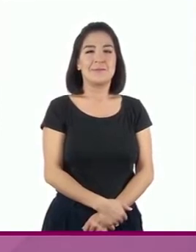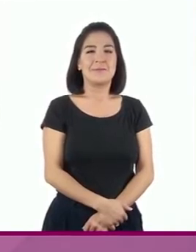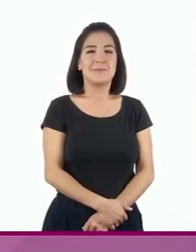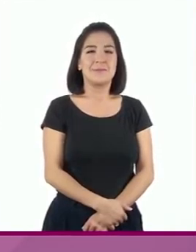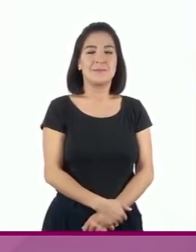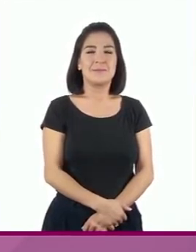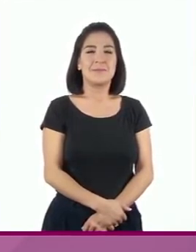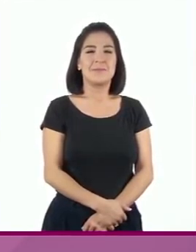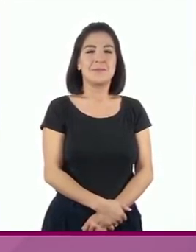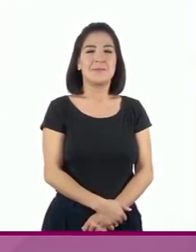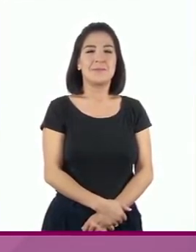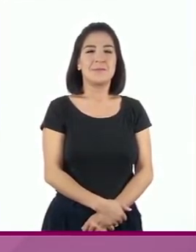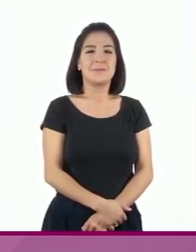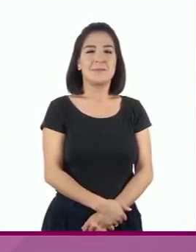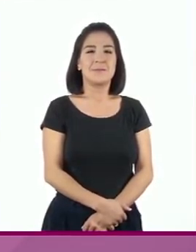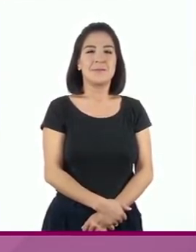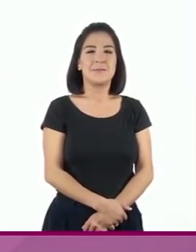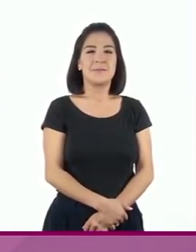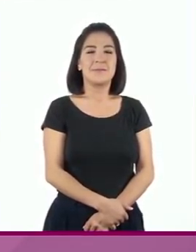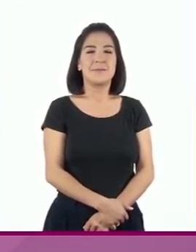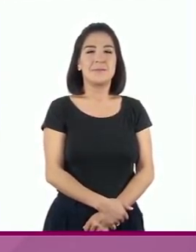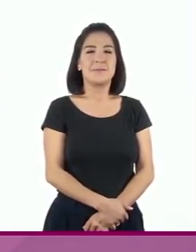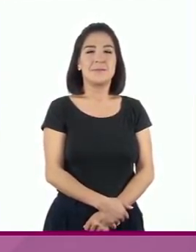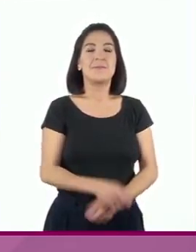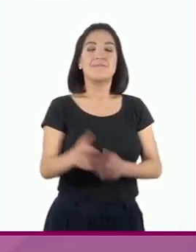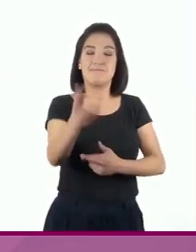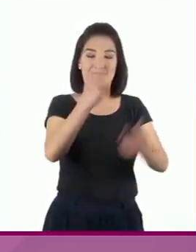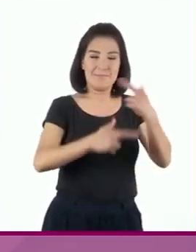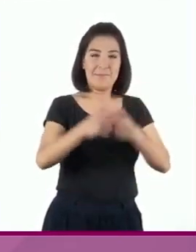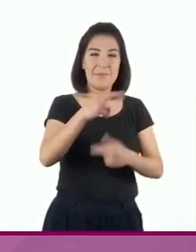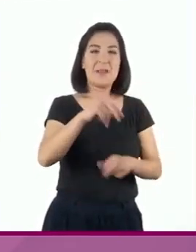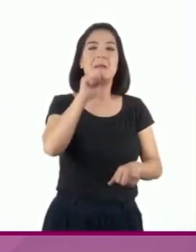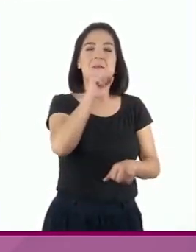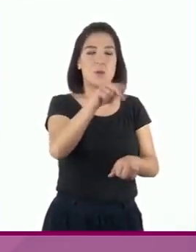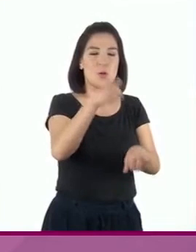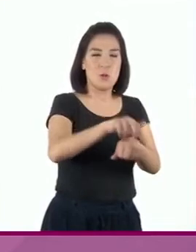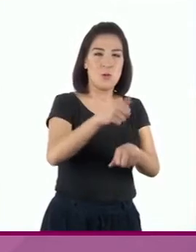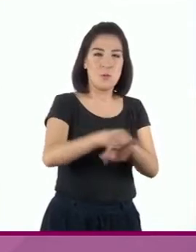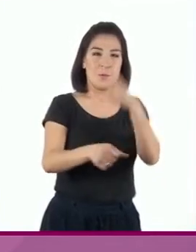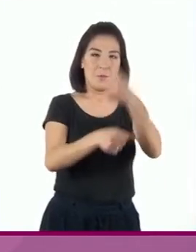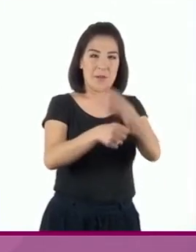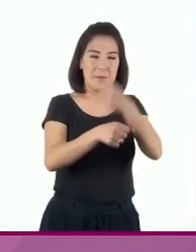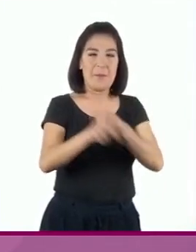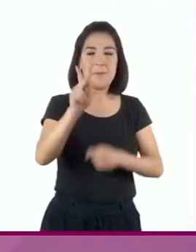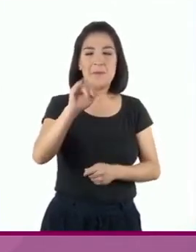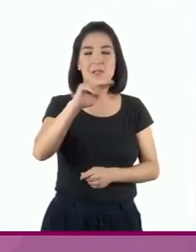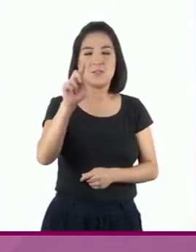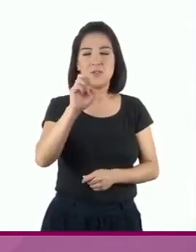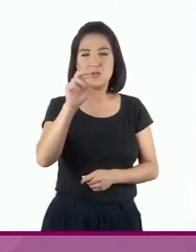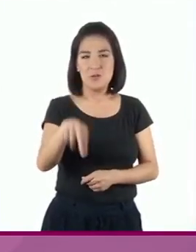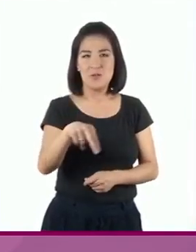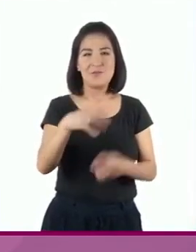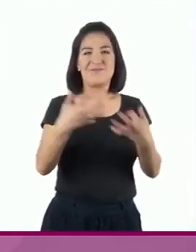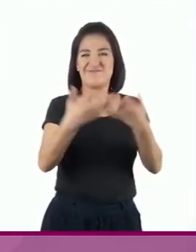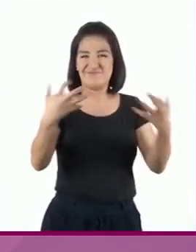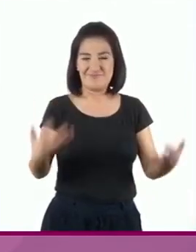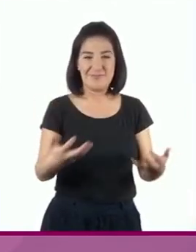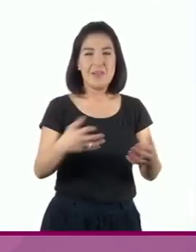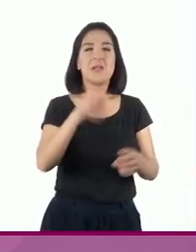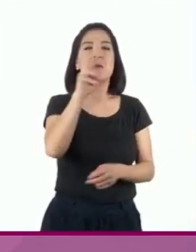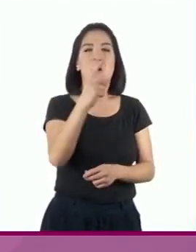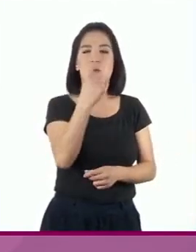Y finalmente el pinzón terrestre mediano, de la especie Geospiza fortis. Observemos que tiene pico pequeño y no muy